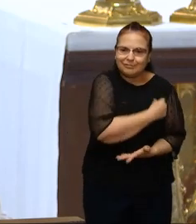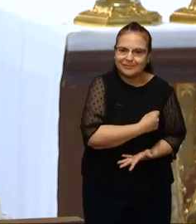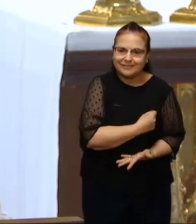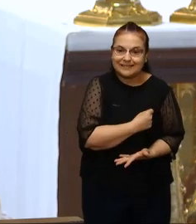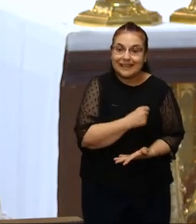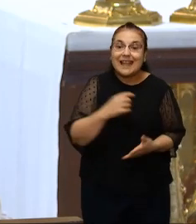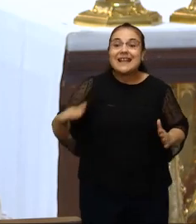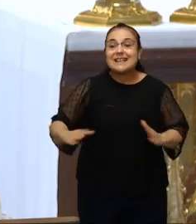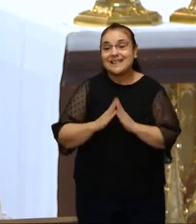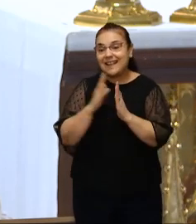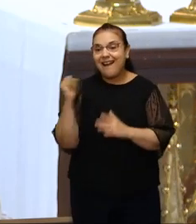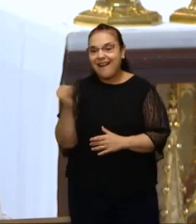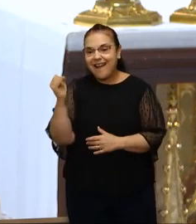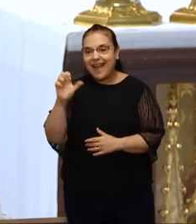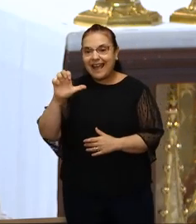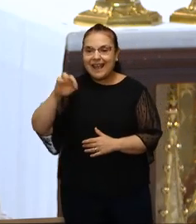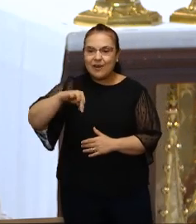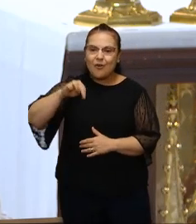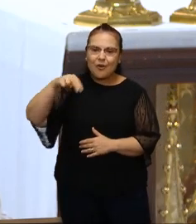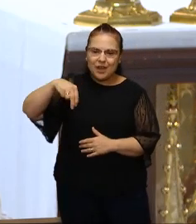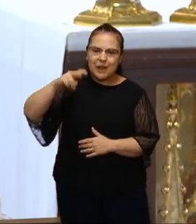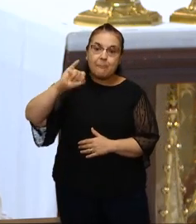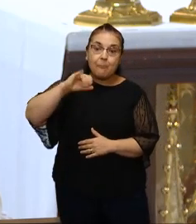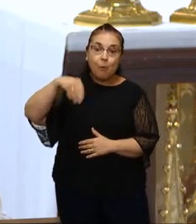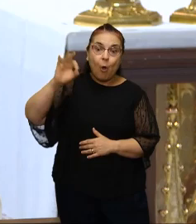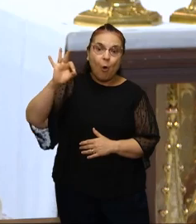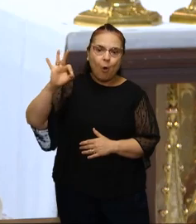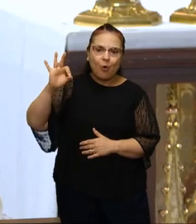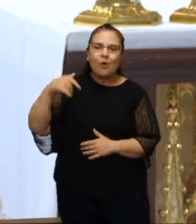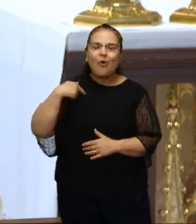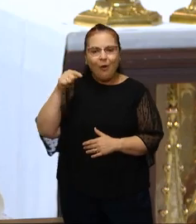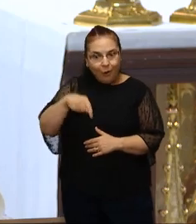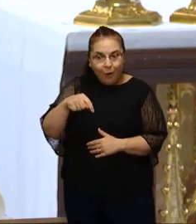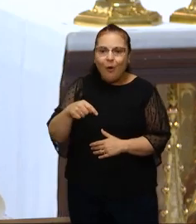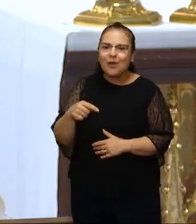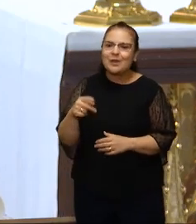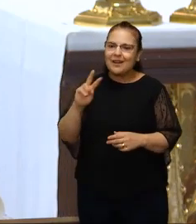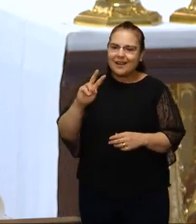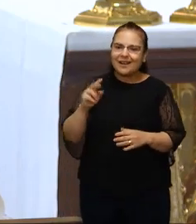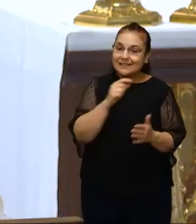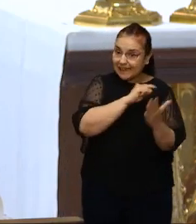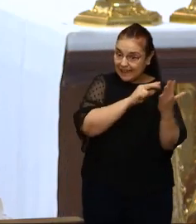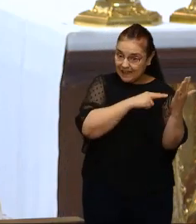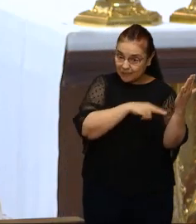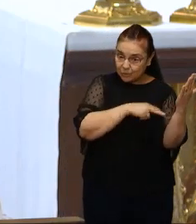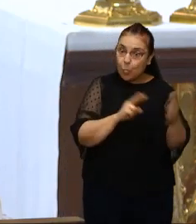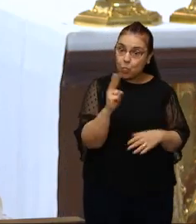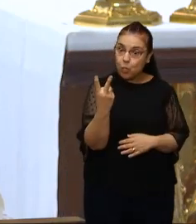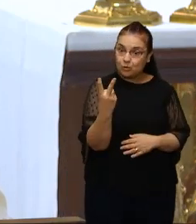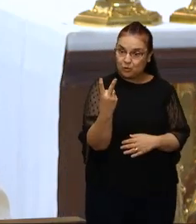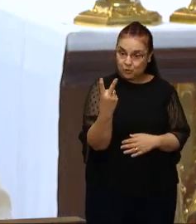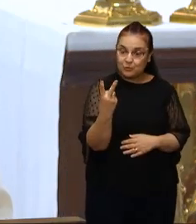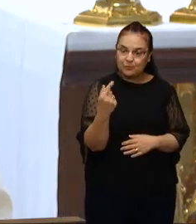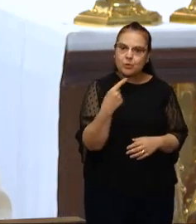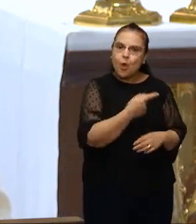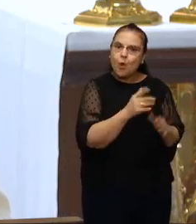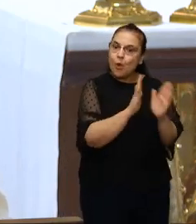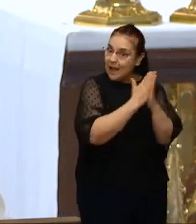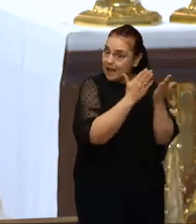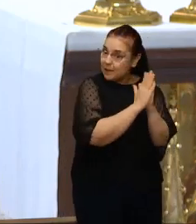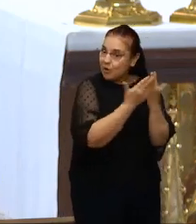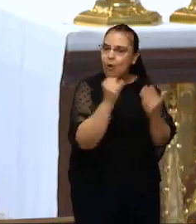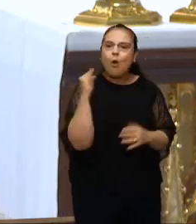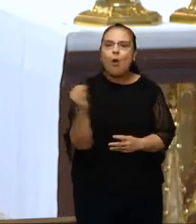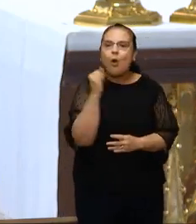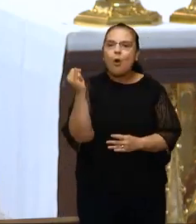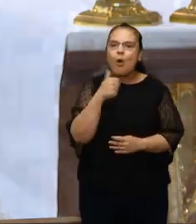San Jerónimo nos hacía referencia. Hoy tenemos dos lecturas, una el libro de Job que vamos a